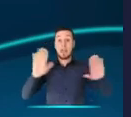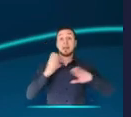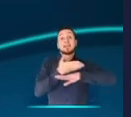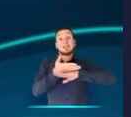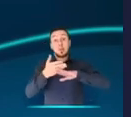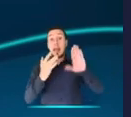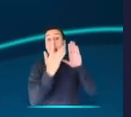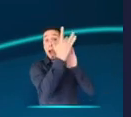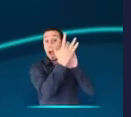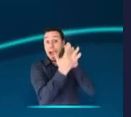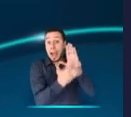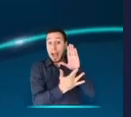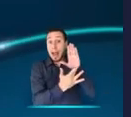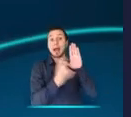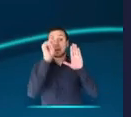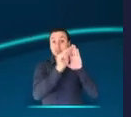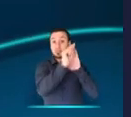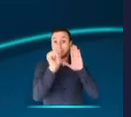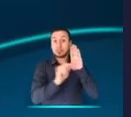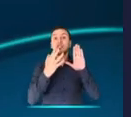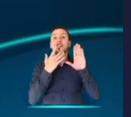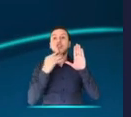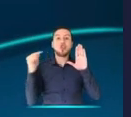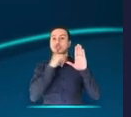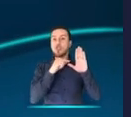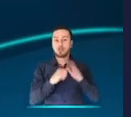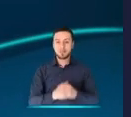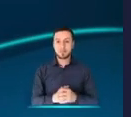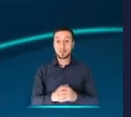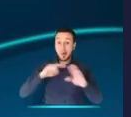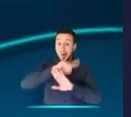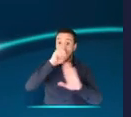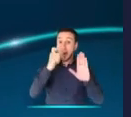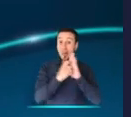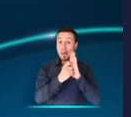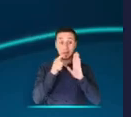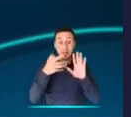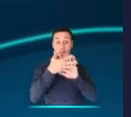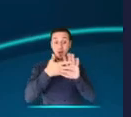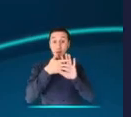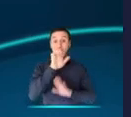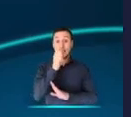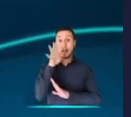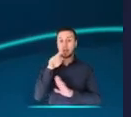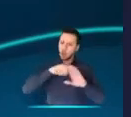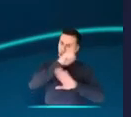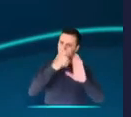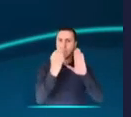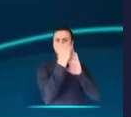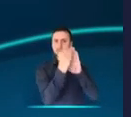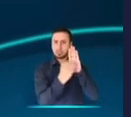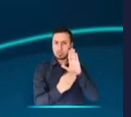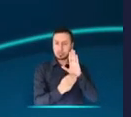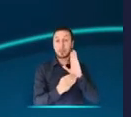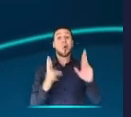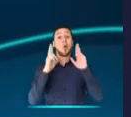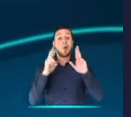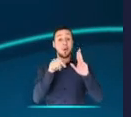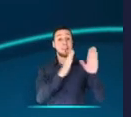espacios con números en lapicero negro y posterior los espacios vacíos con el asterisco rojo. Deben de llenar la totalidad